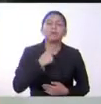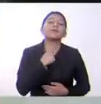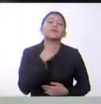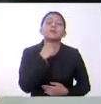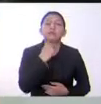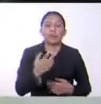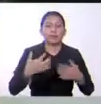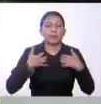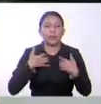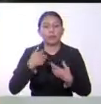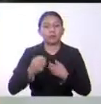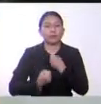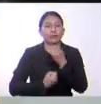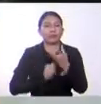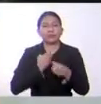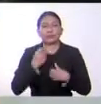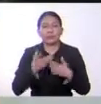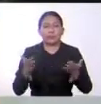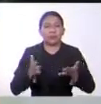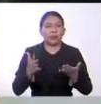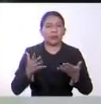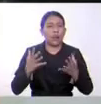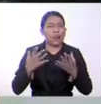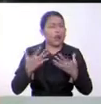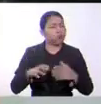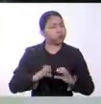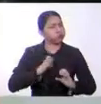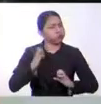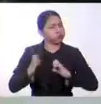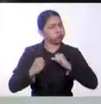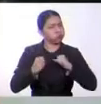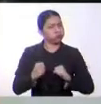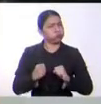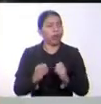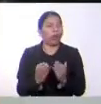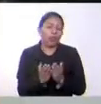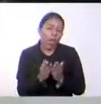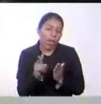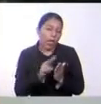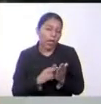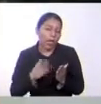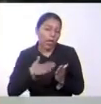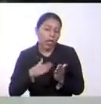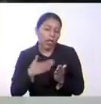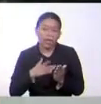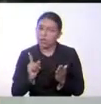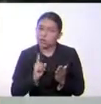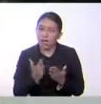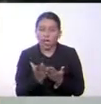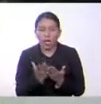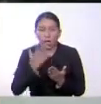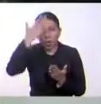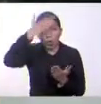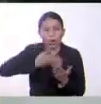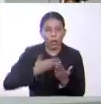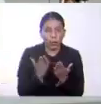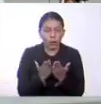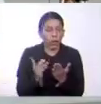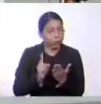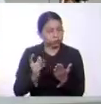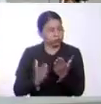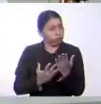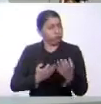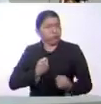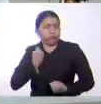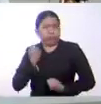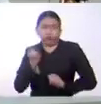al poema, que lo hace con una carga emotiva, con una carga muy sublime y que va para un destinatario exactamente.